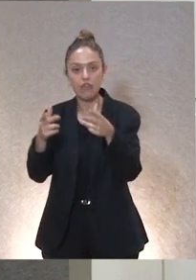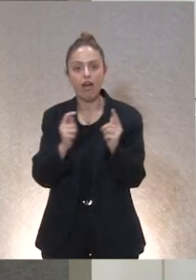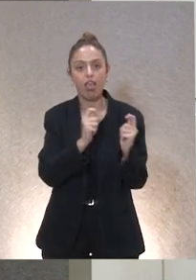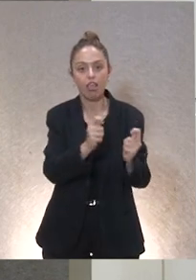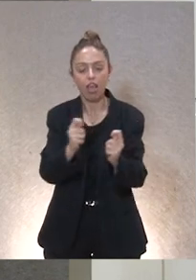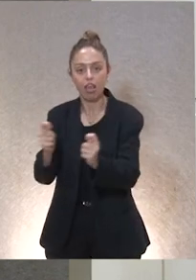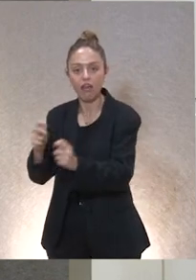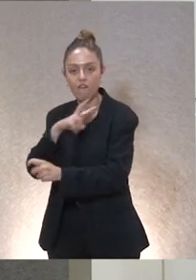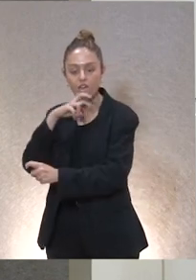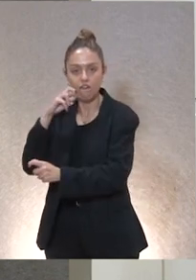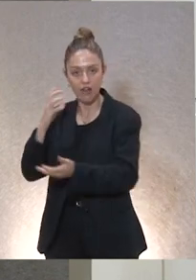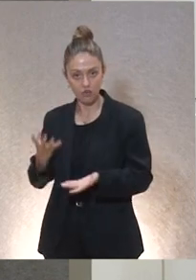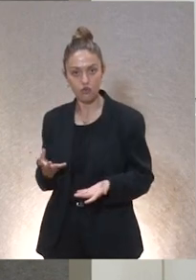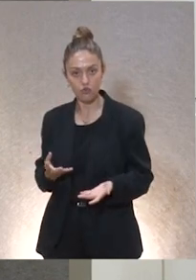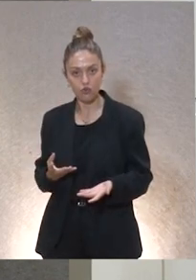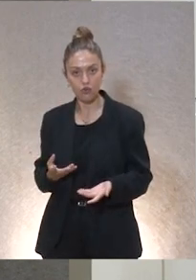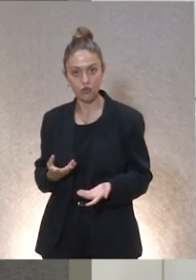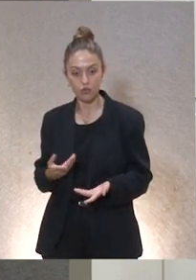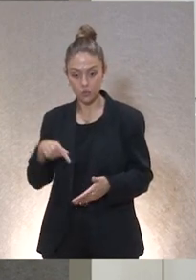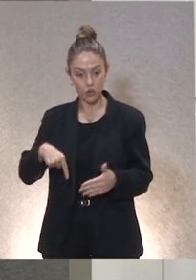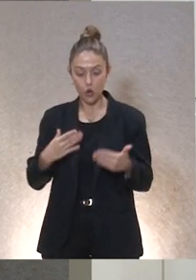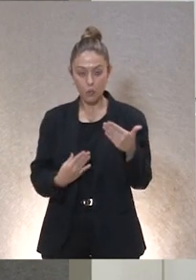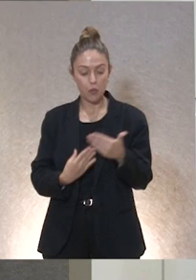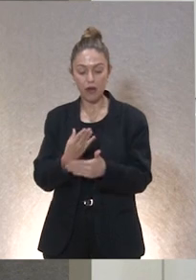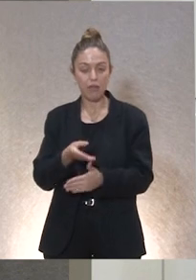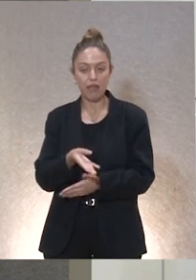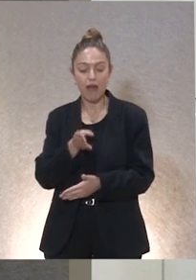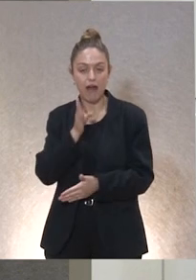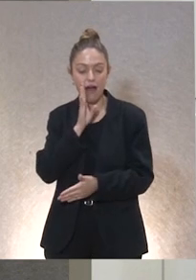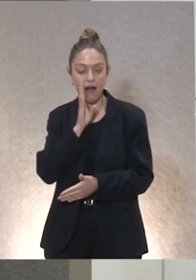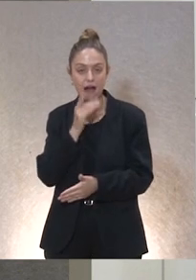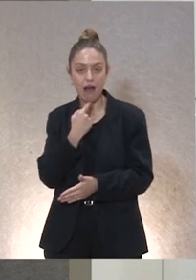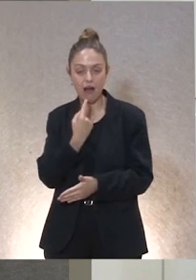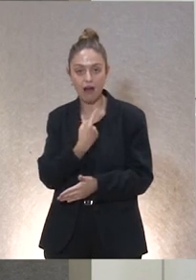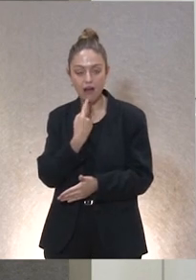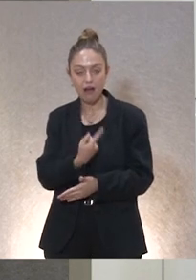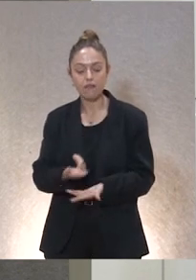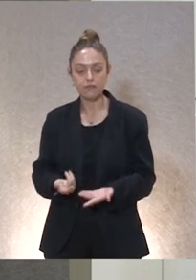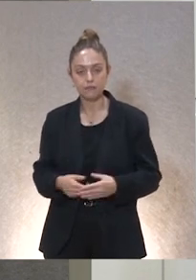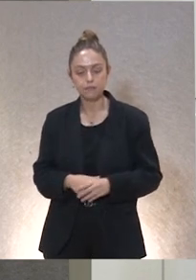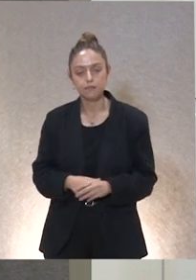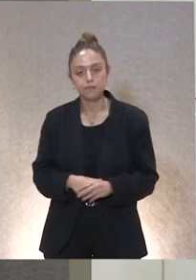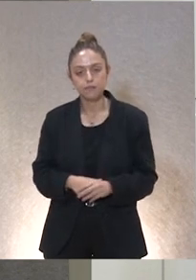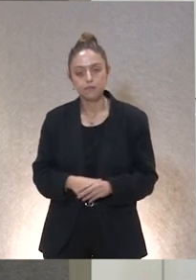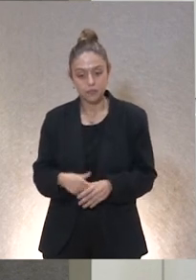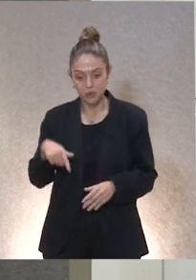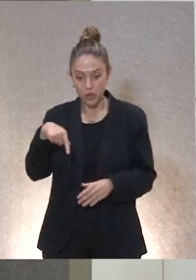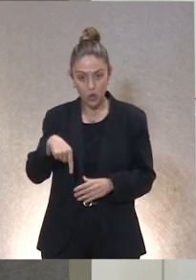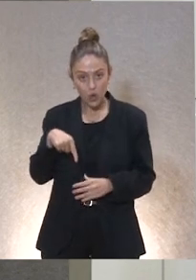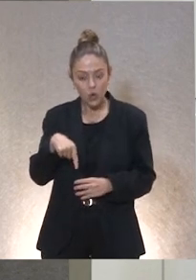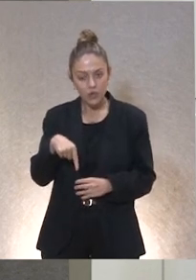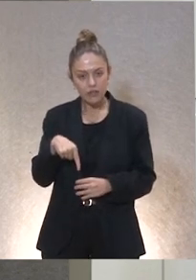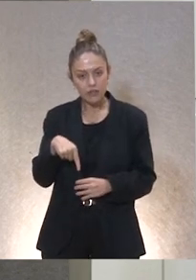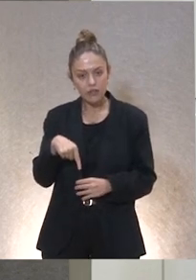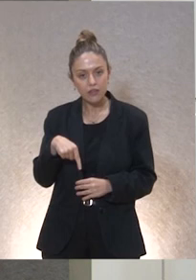ha salido en en toda esta mañana De hecho todo el día de hoy me he visto